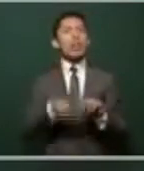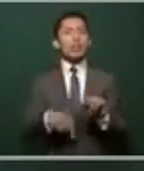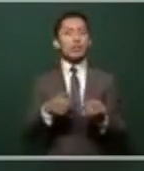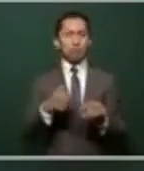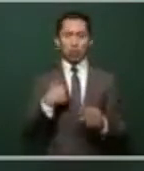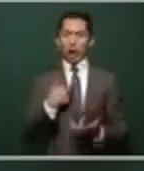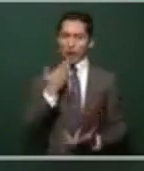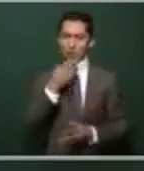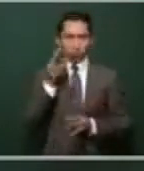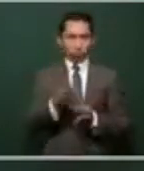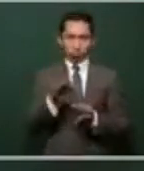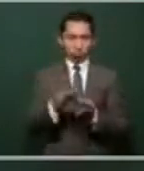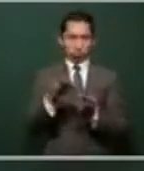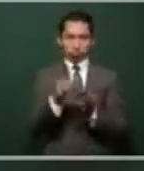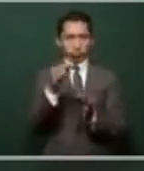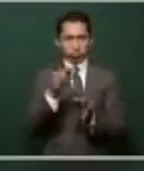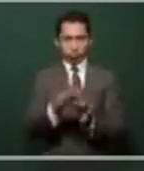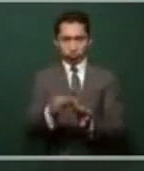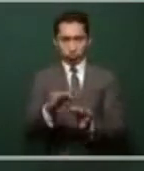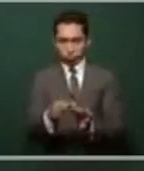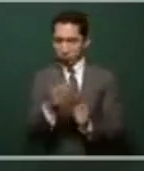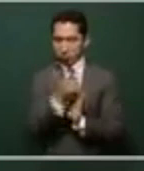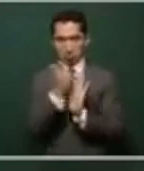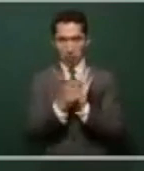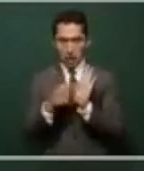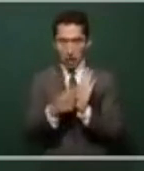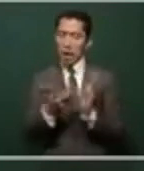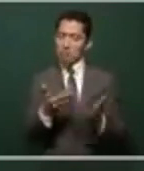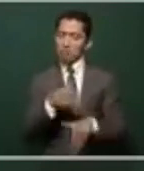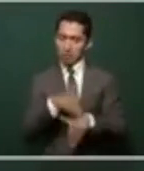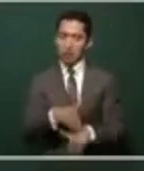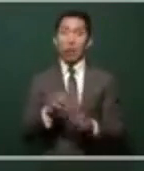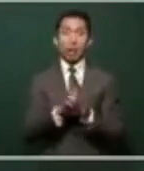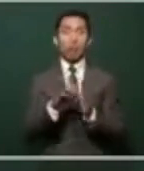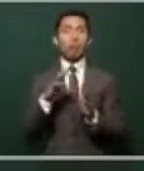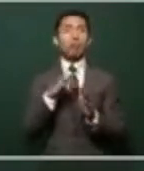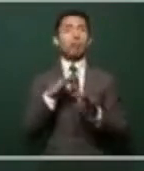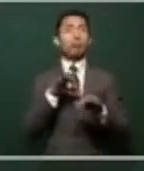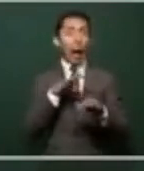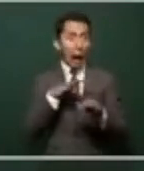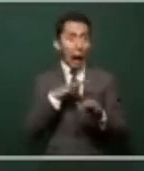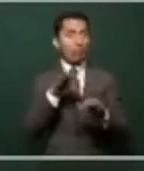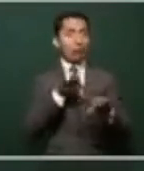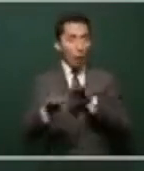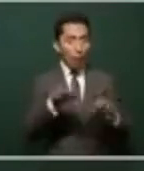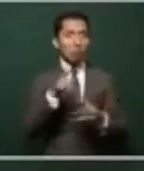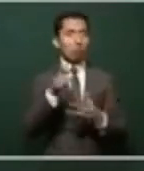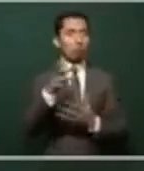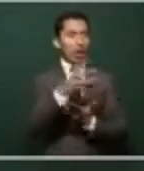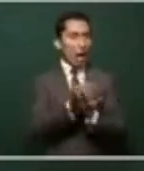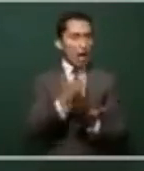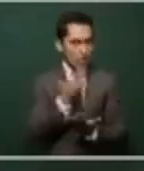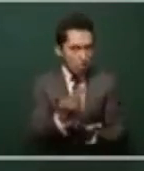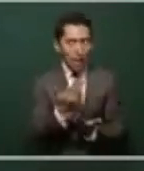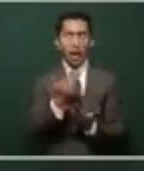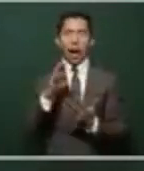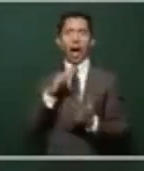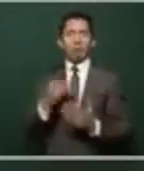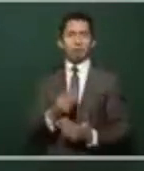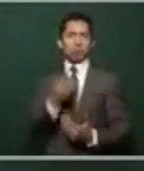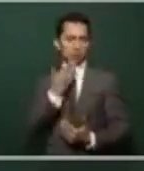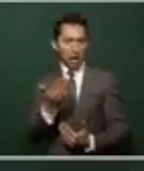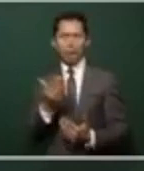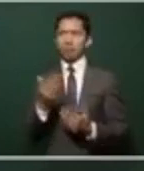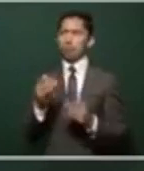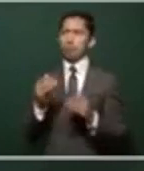Si hay empleo, si son buenos los ingresos, si hay bienestar, si se atiende a los